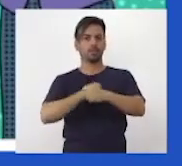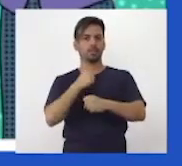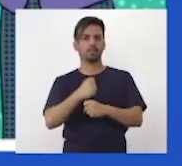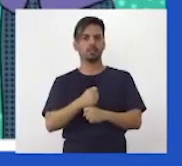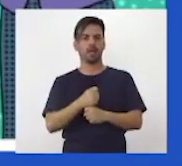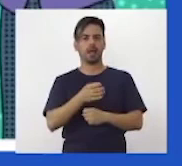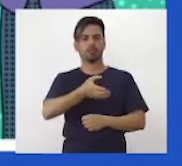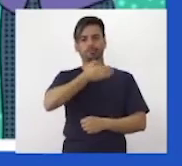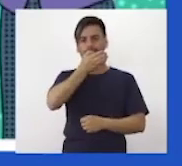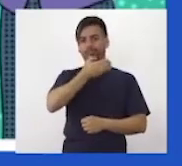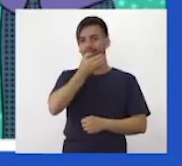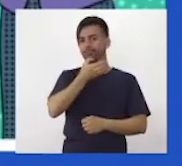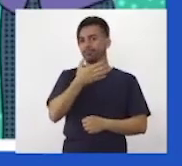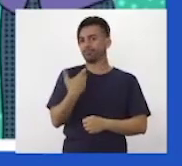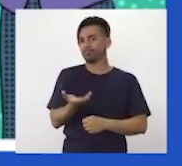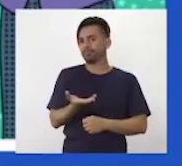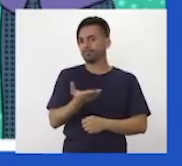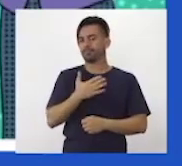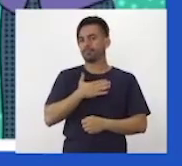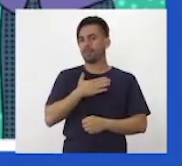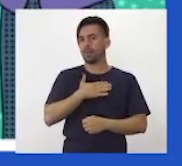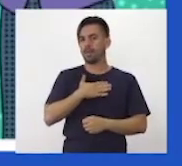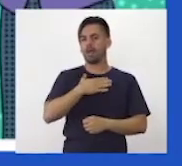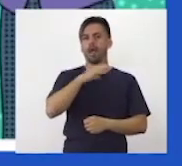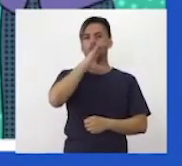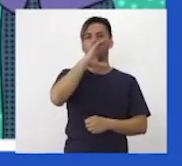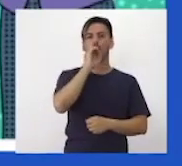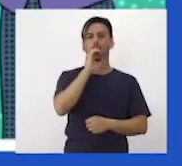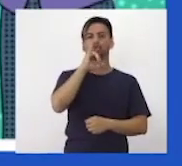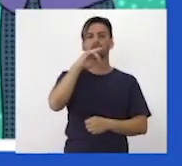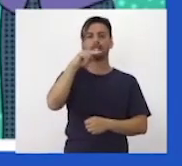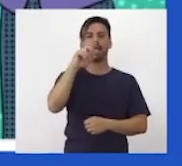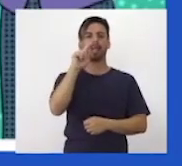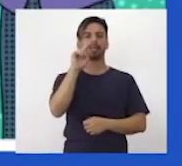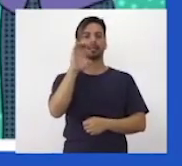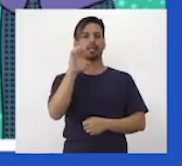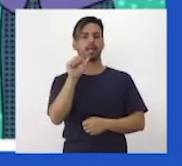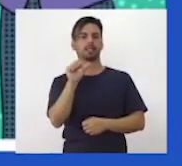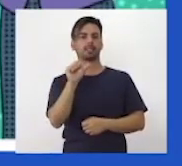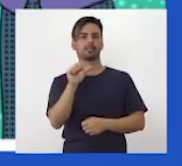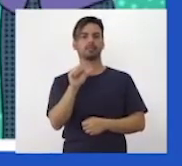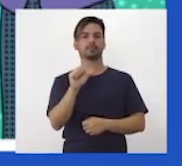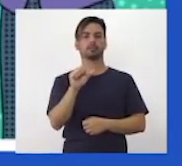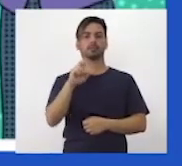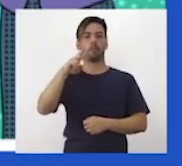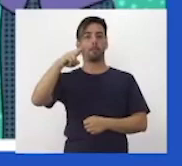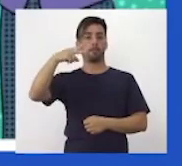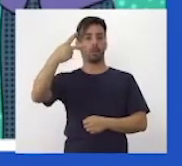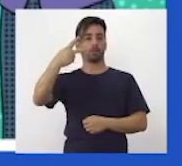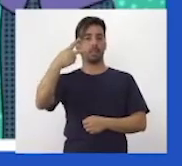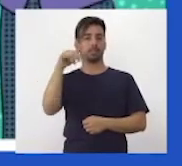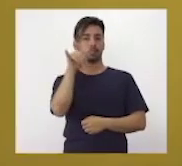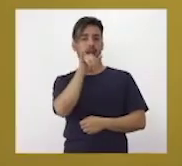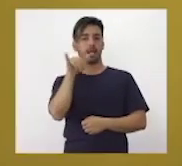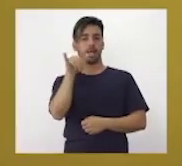de cocientes de potencias de igual base.